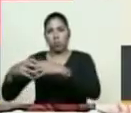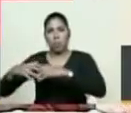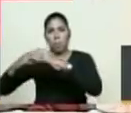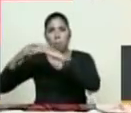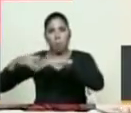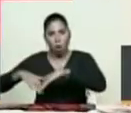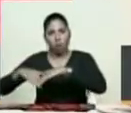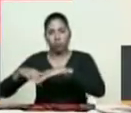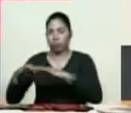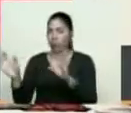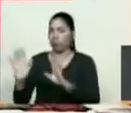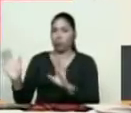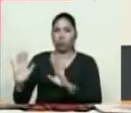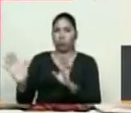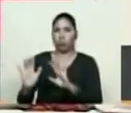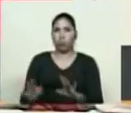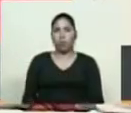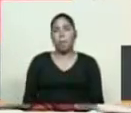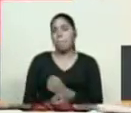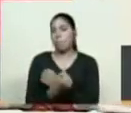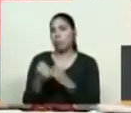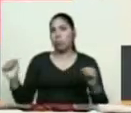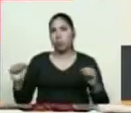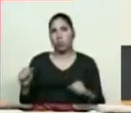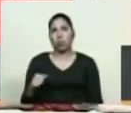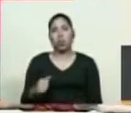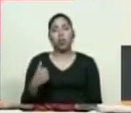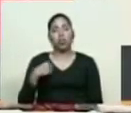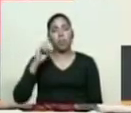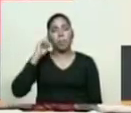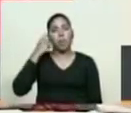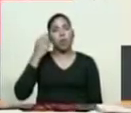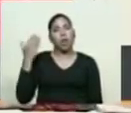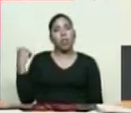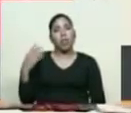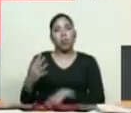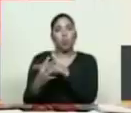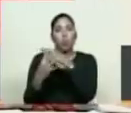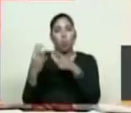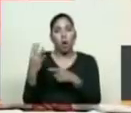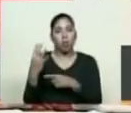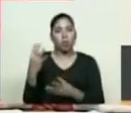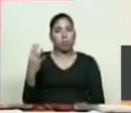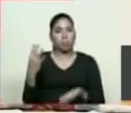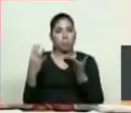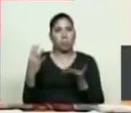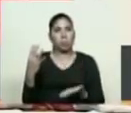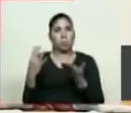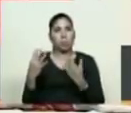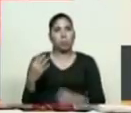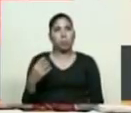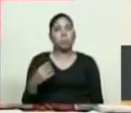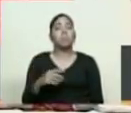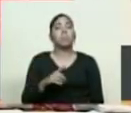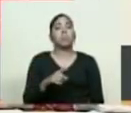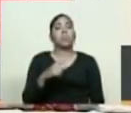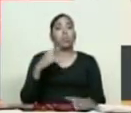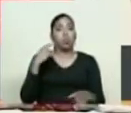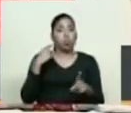reconozco 4 operaciones elementales de aritmética, ¿no? Suma, resta,